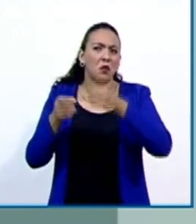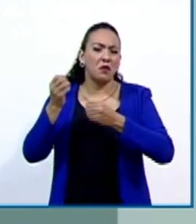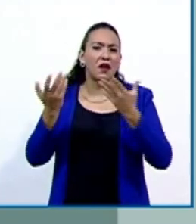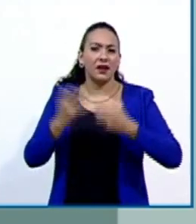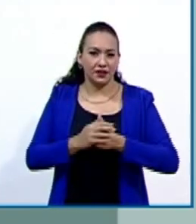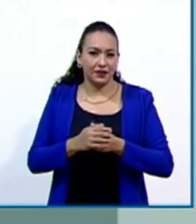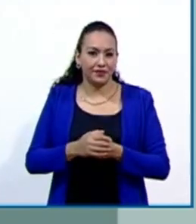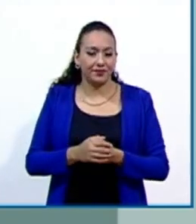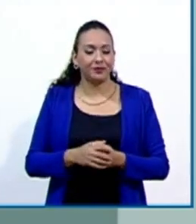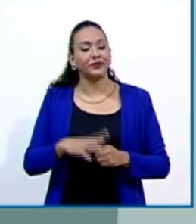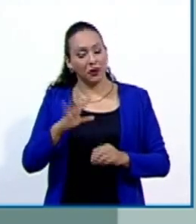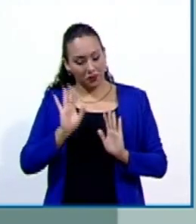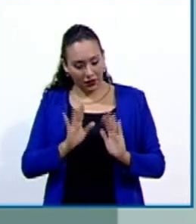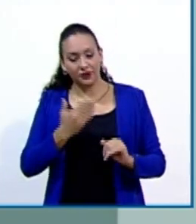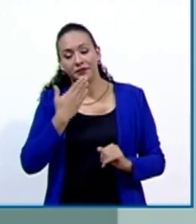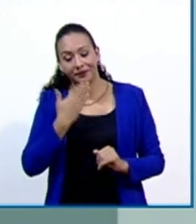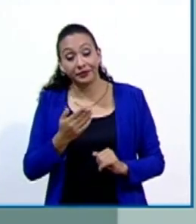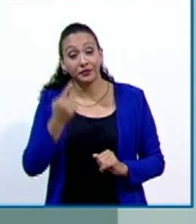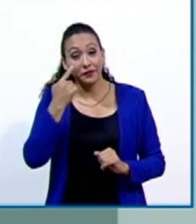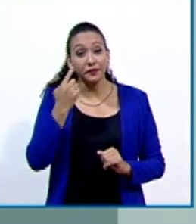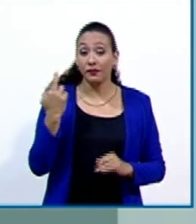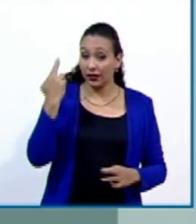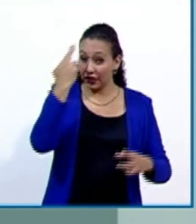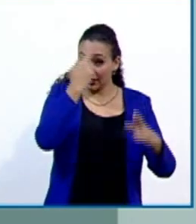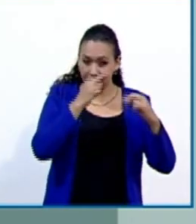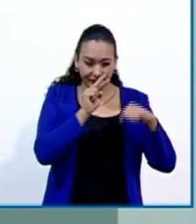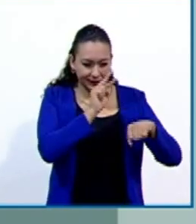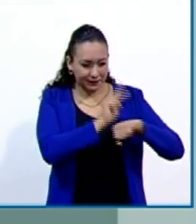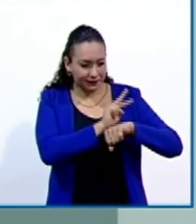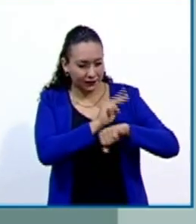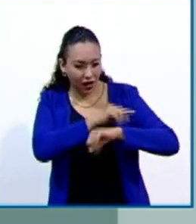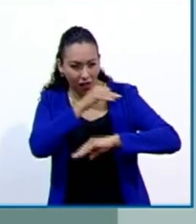trabajo y dinámicas de género? Es decir, trabajos